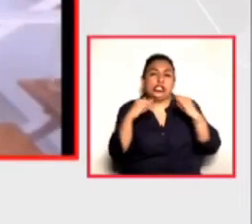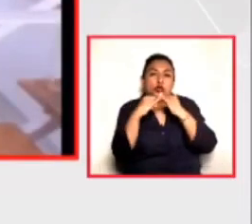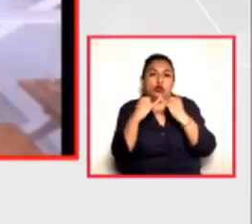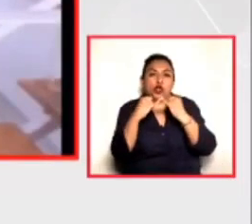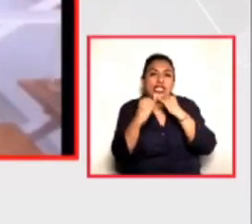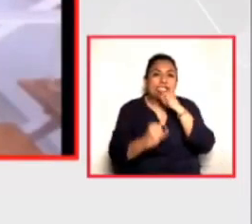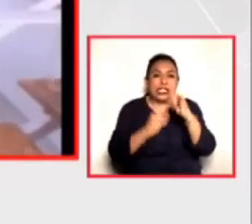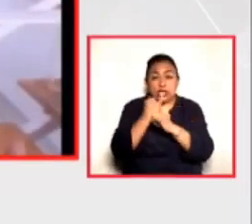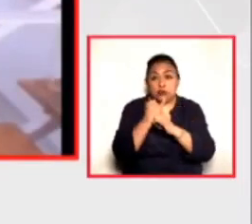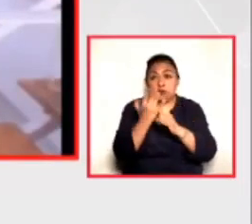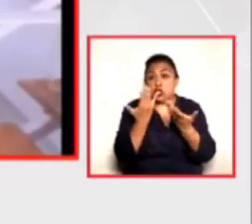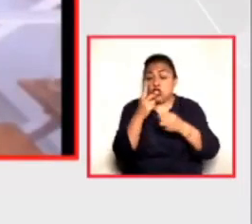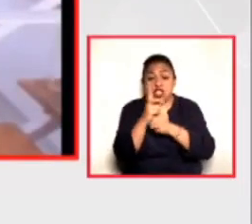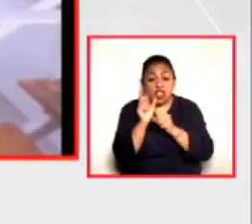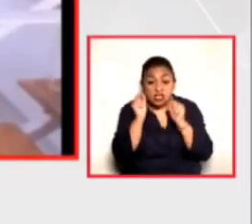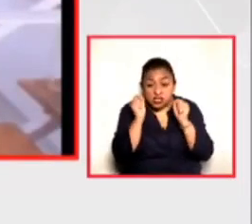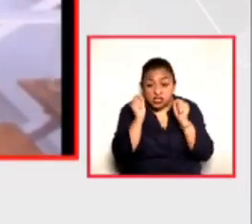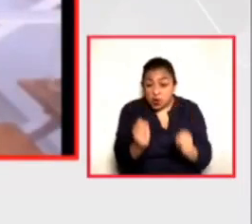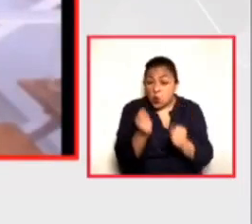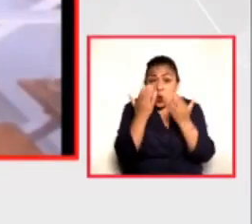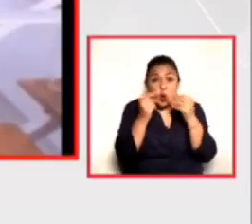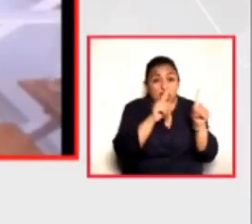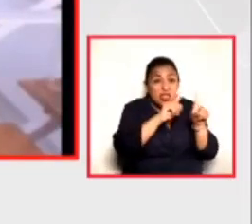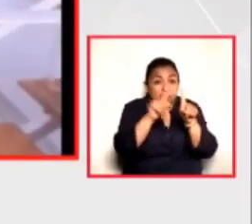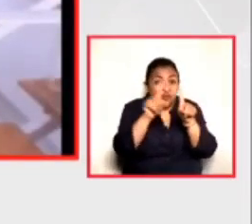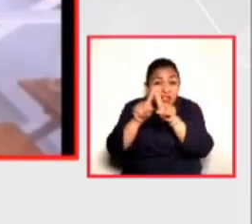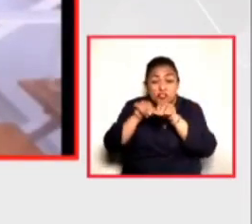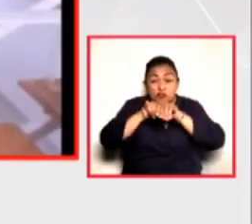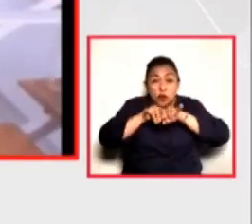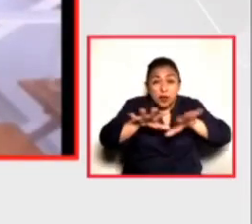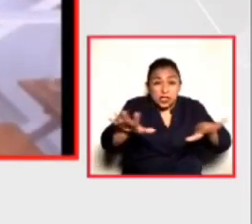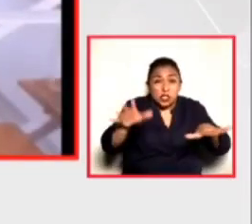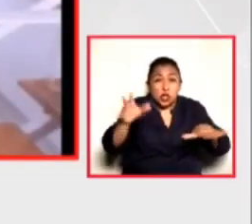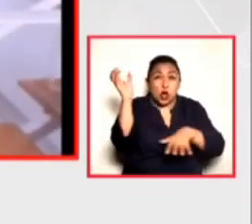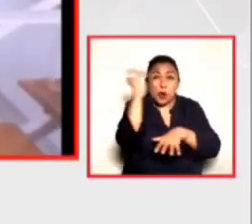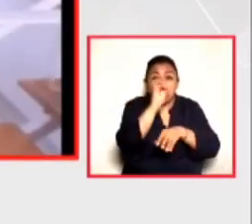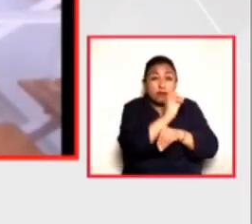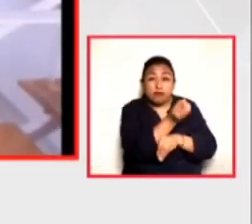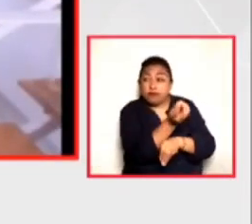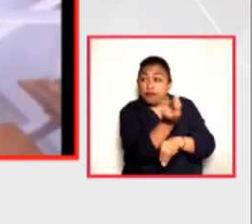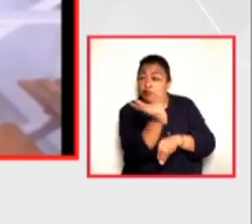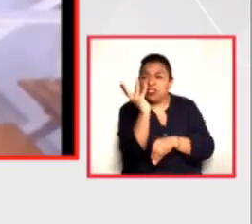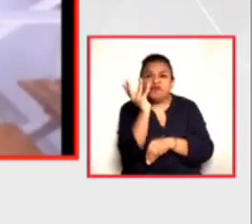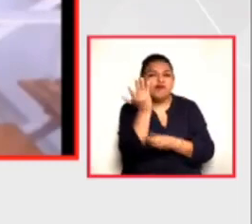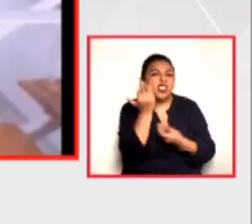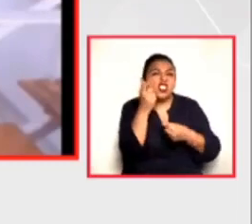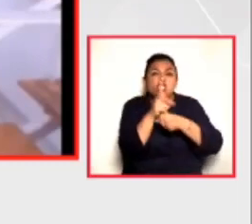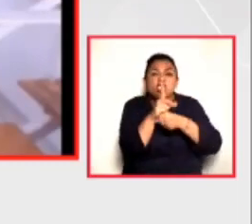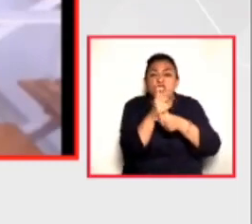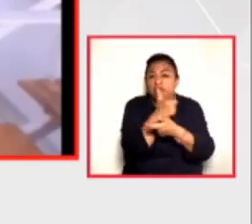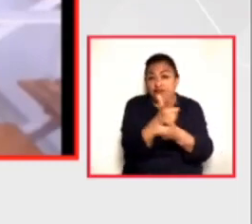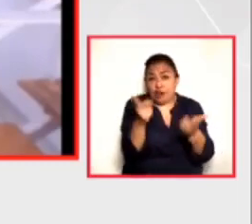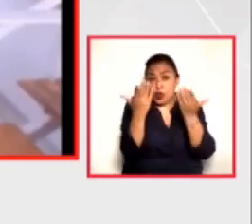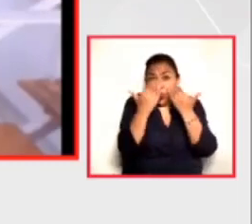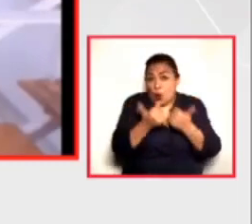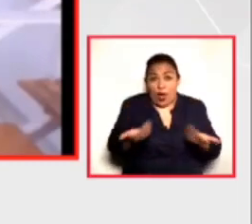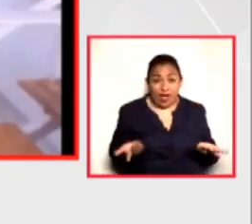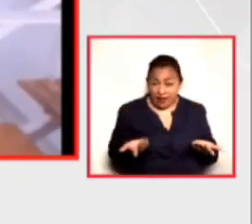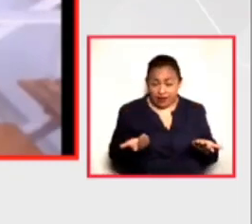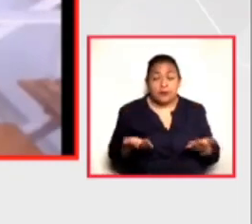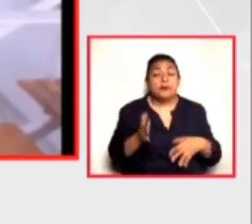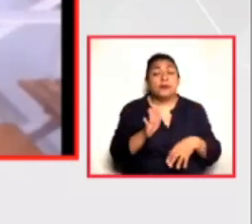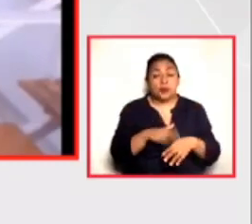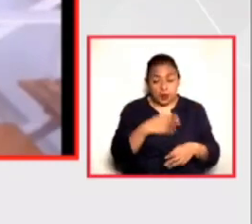asegurada una diversidad de fuentes de información y de opinión es una sociedad no libre, ¿no? Por eso es